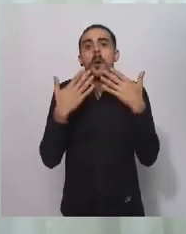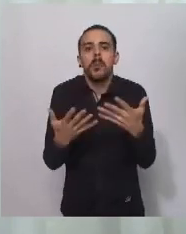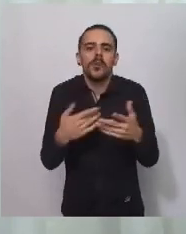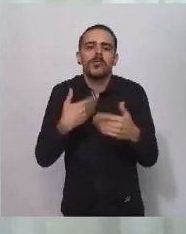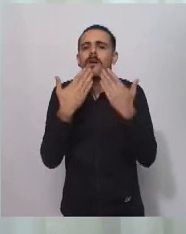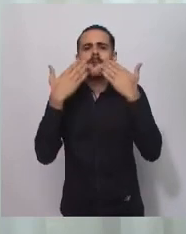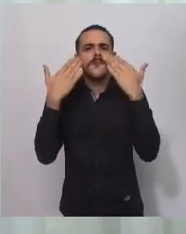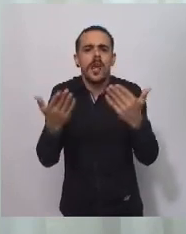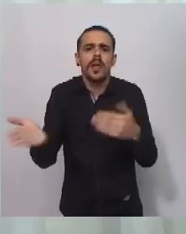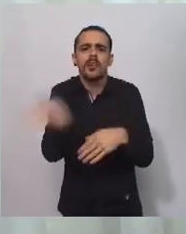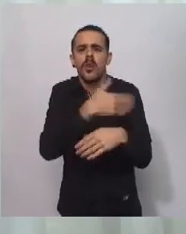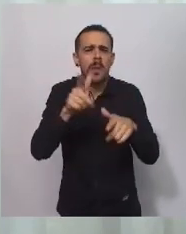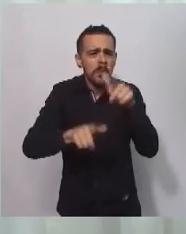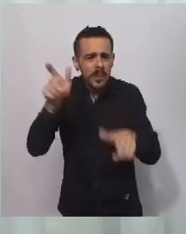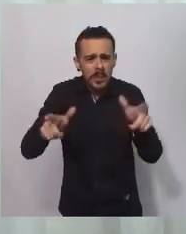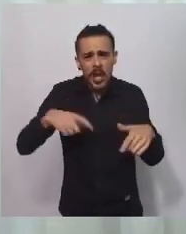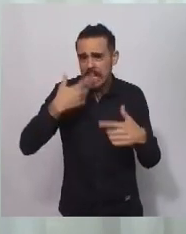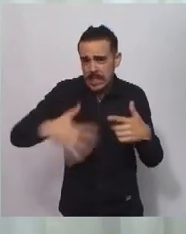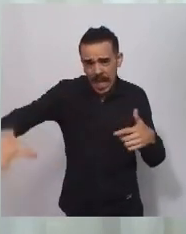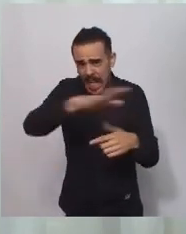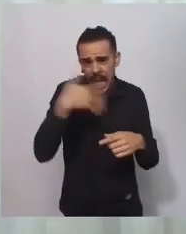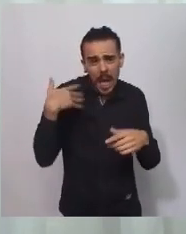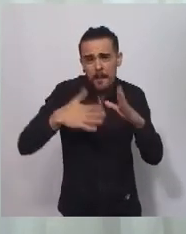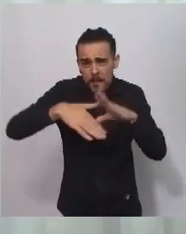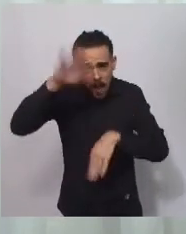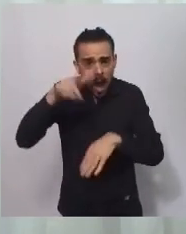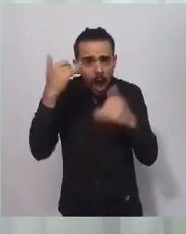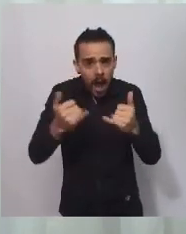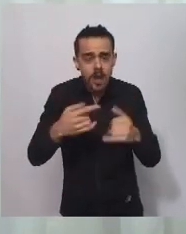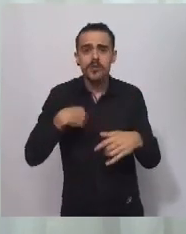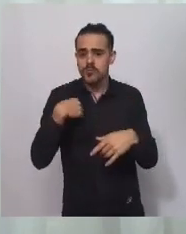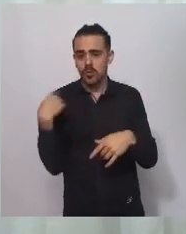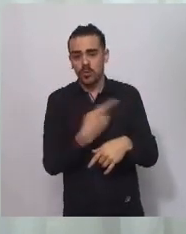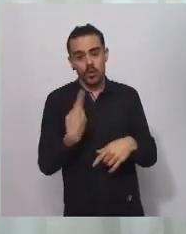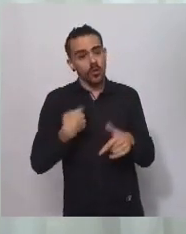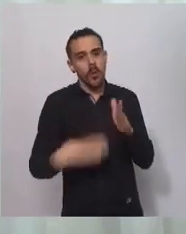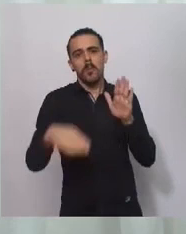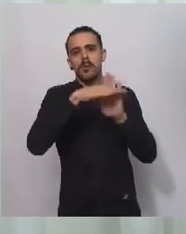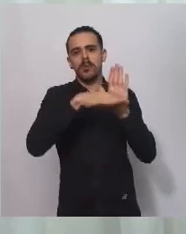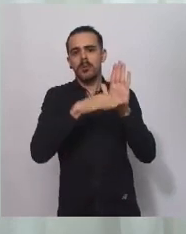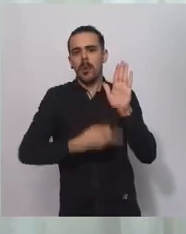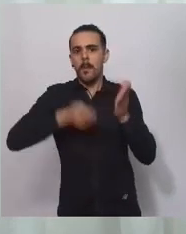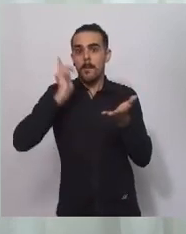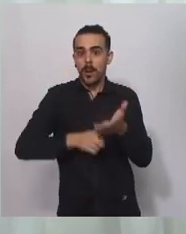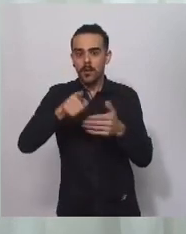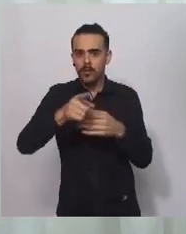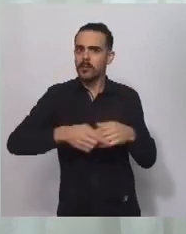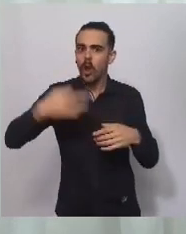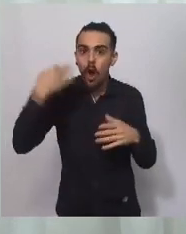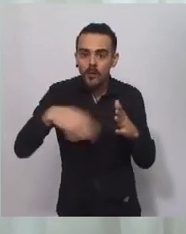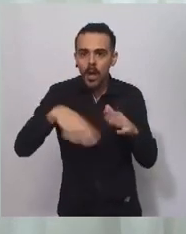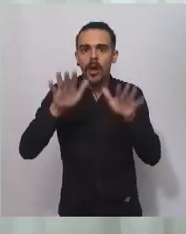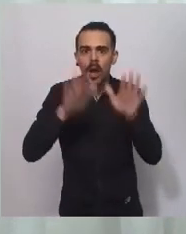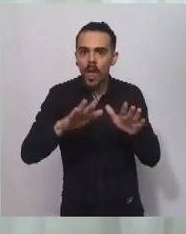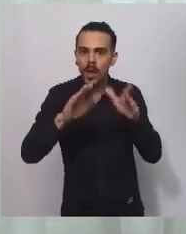mayoritariamente con las normas impuestas de autoaislamiento obligatorio que es lo que nos estaban dando los resultados